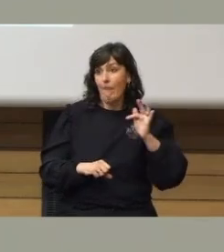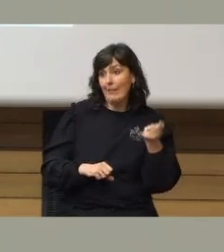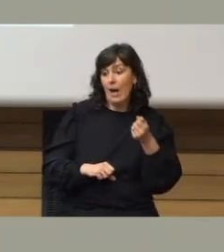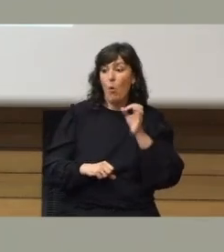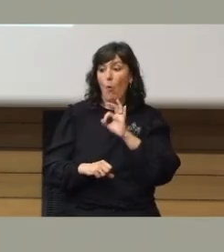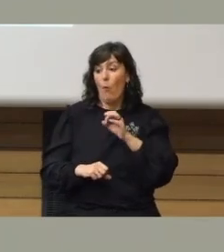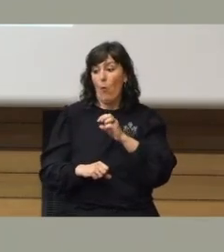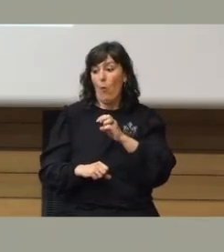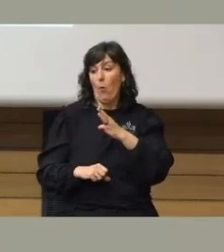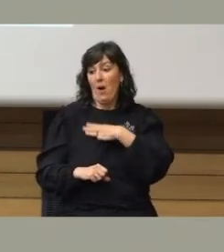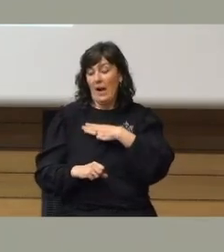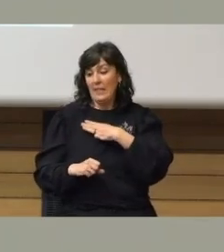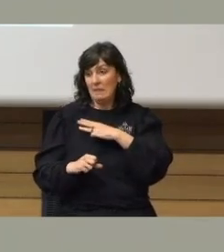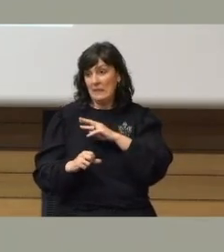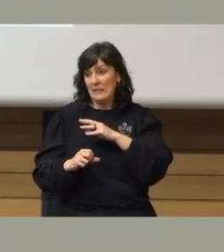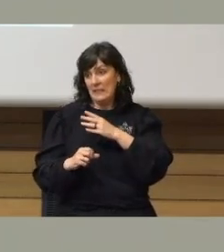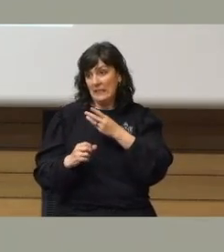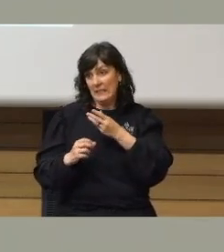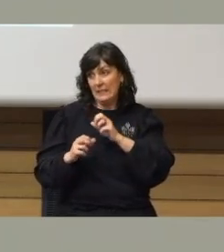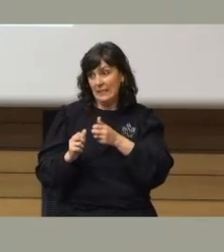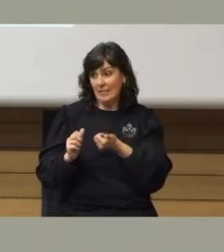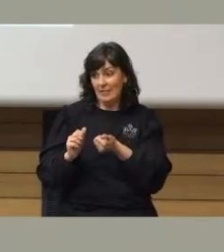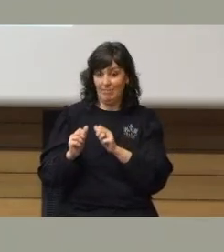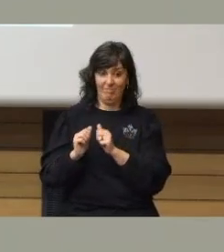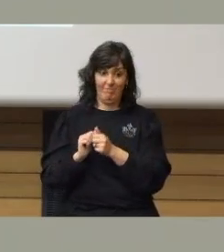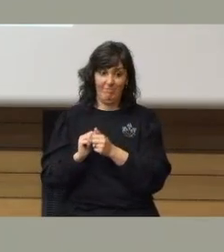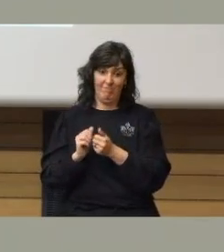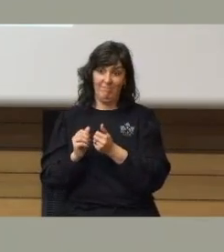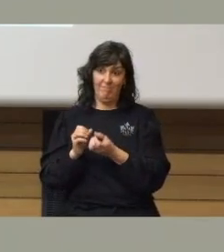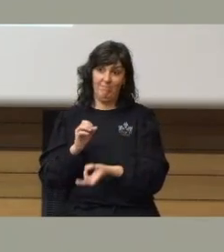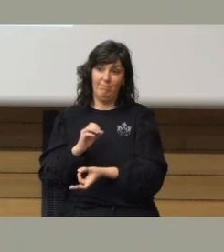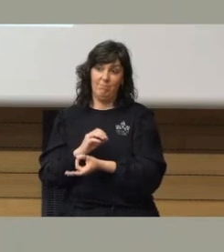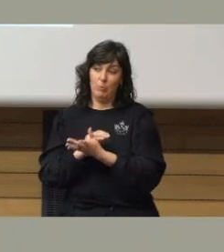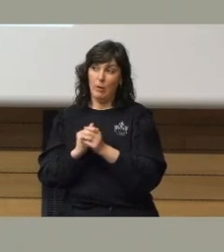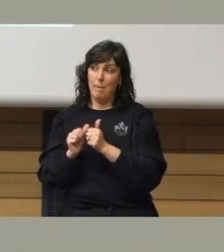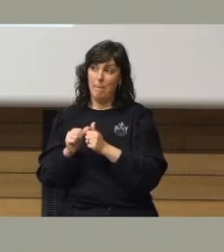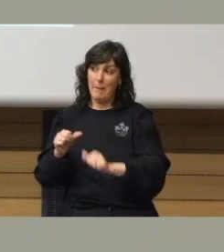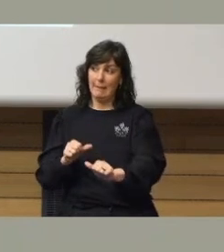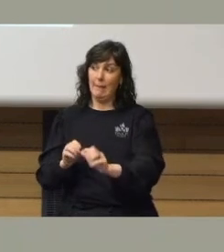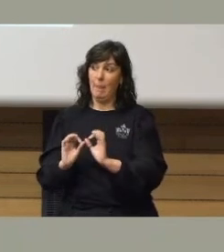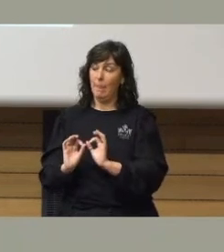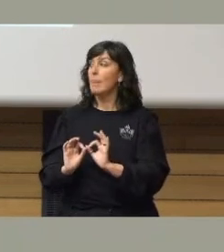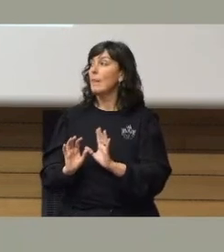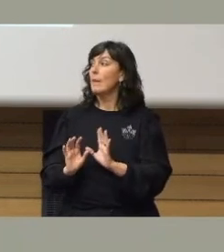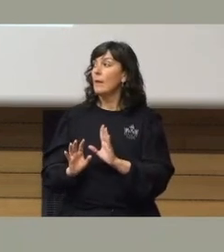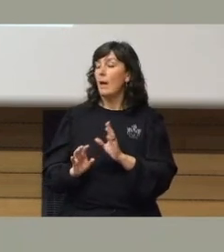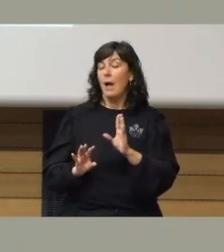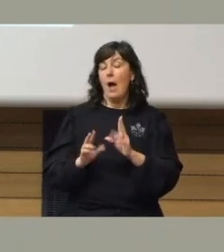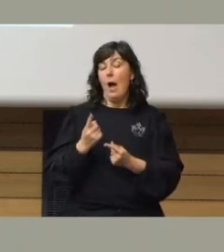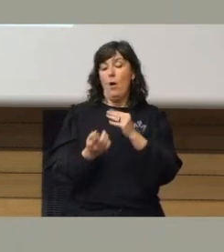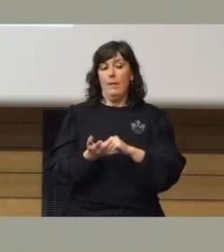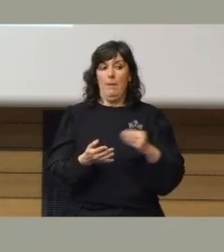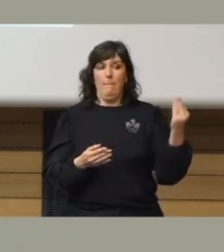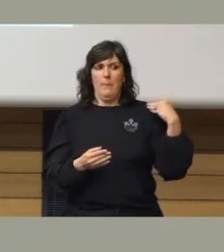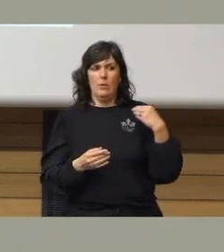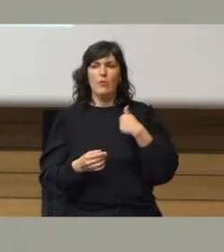cannabis. Pero se detectaron 196 sustancias nuevas. Claro, a veces nos preguntan, oye, es que yo estoy tomando no sé qué,